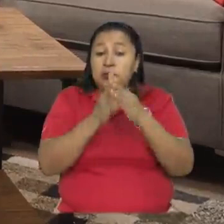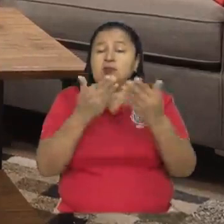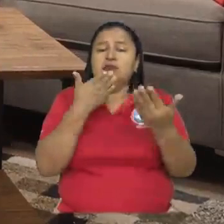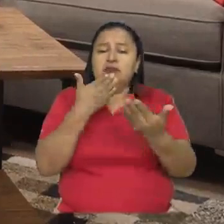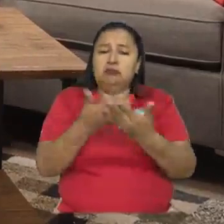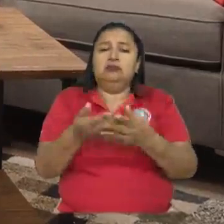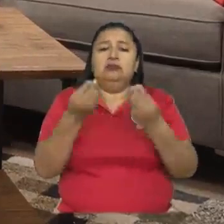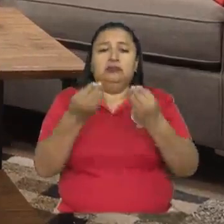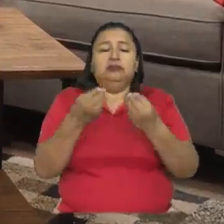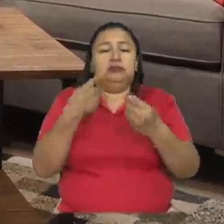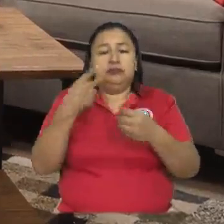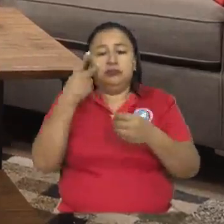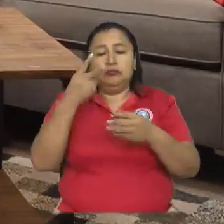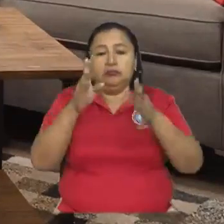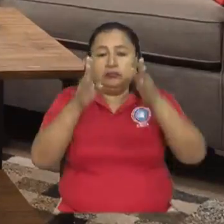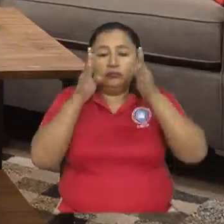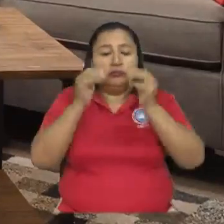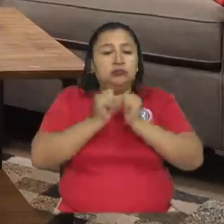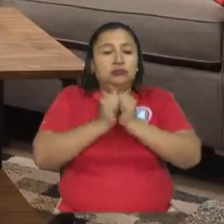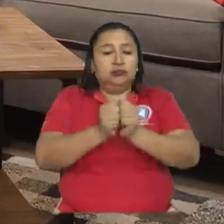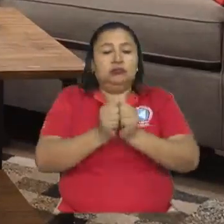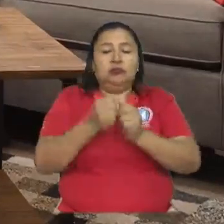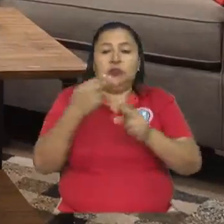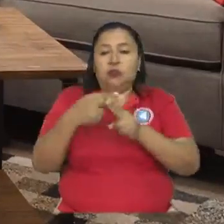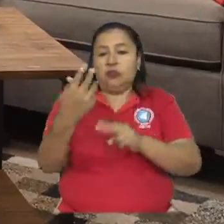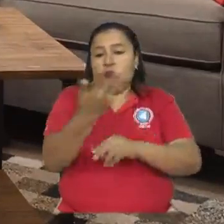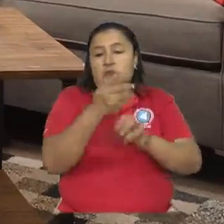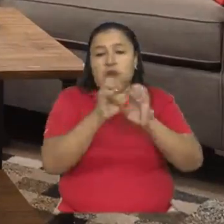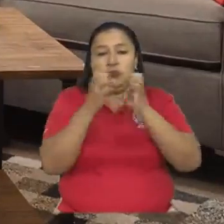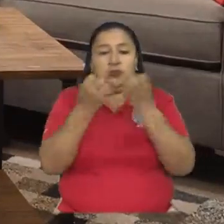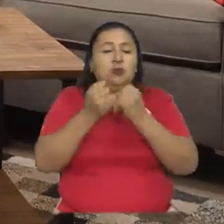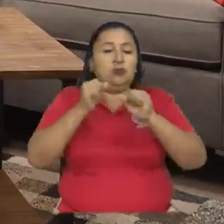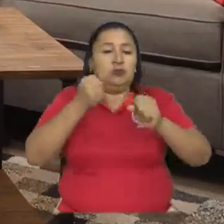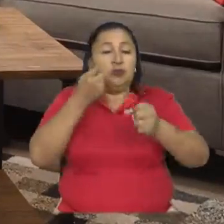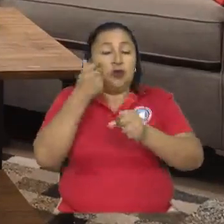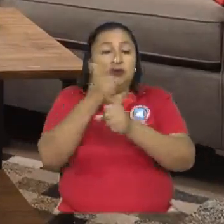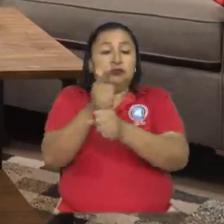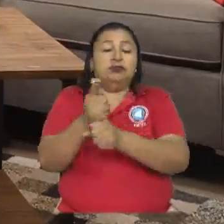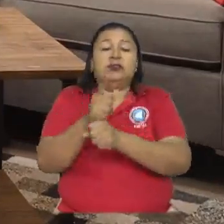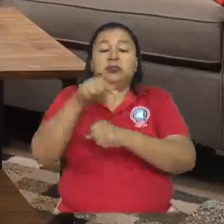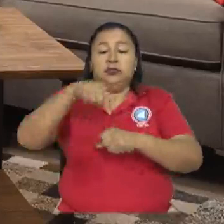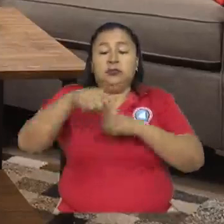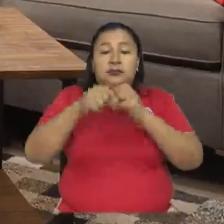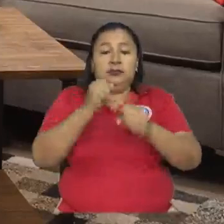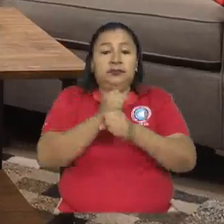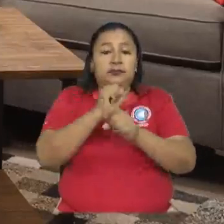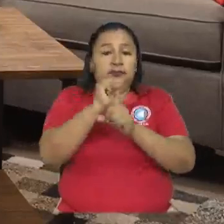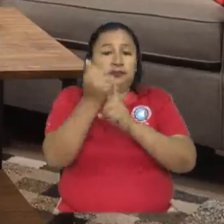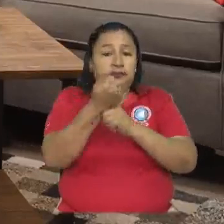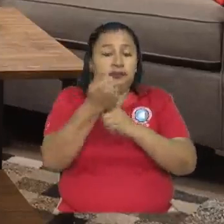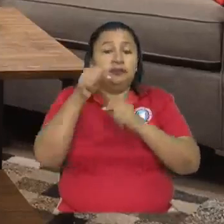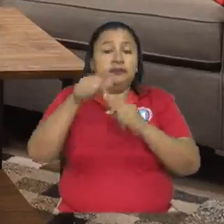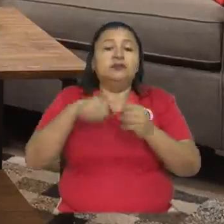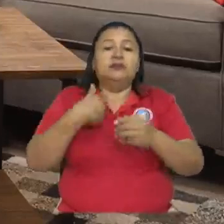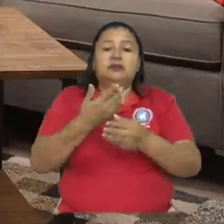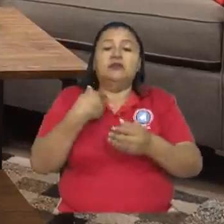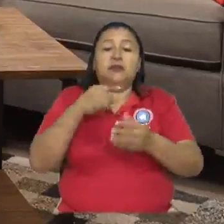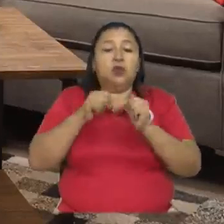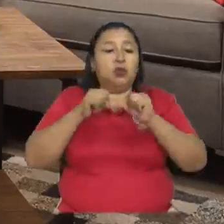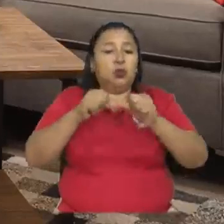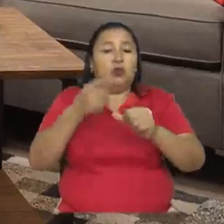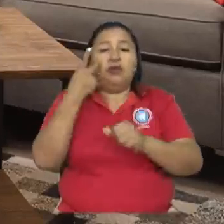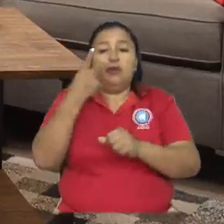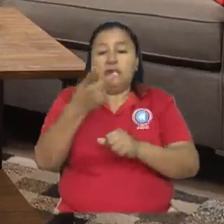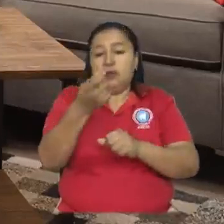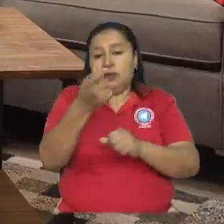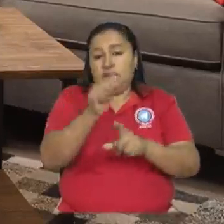muchísimas gracias por habernos acompañado. A nombre de todo el equipo que hace posible la transmisión de su programa desde el Parlamento, le invitamos a que se quede en fiel sintonía del